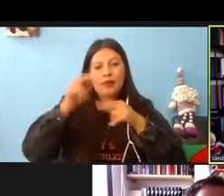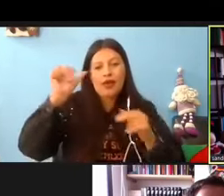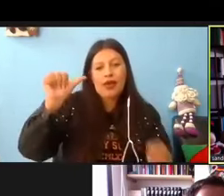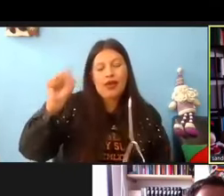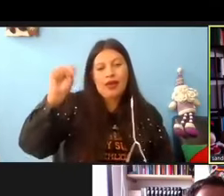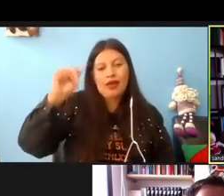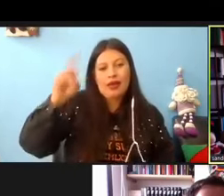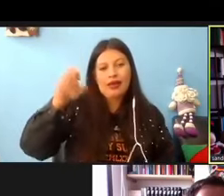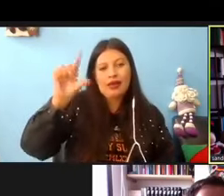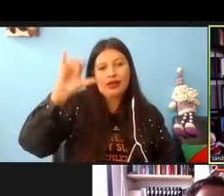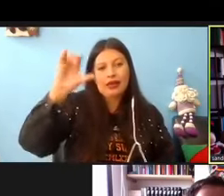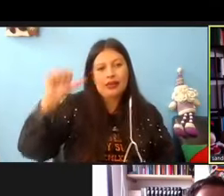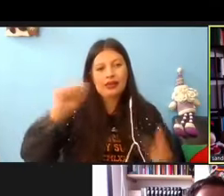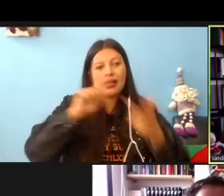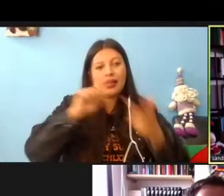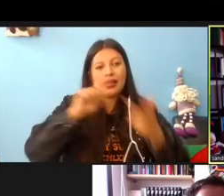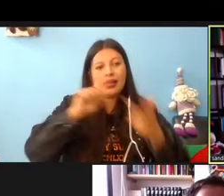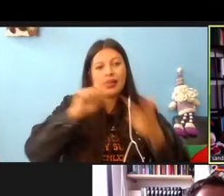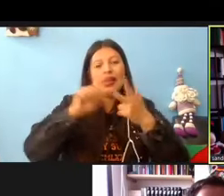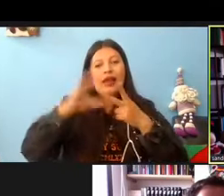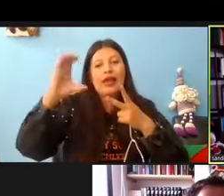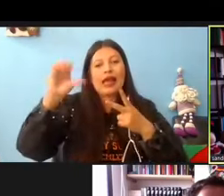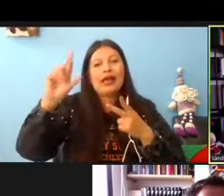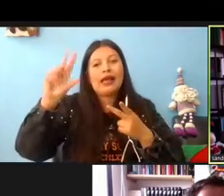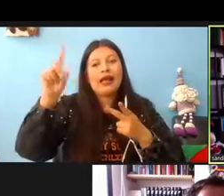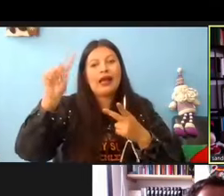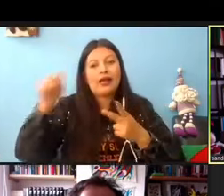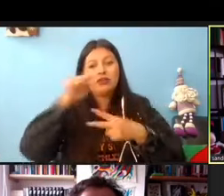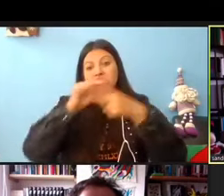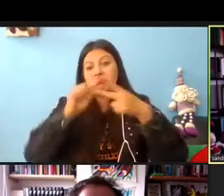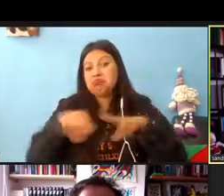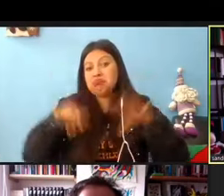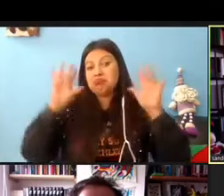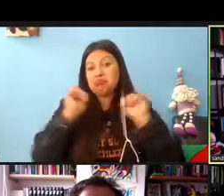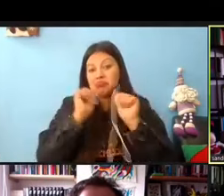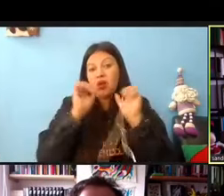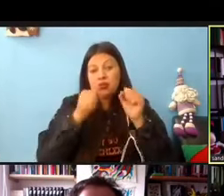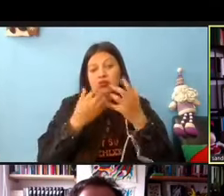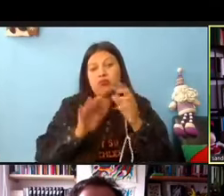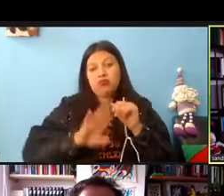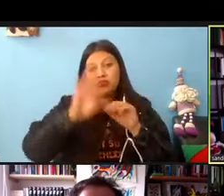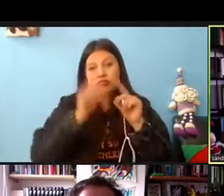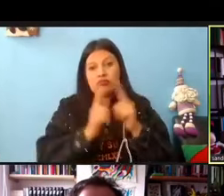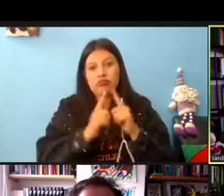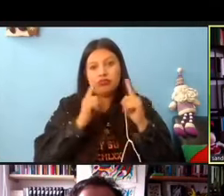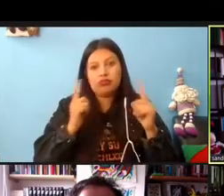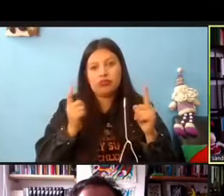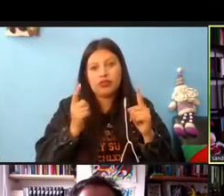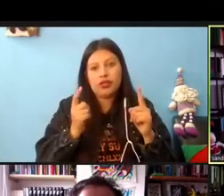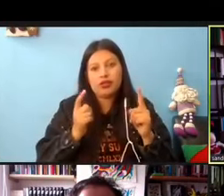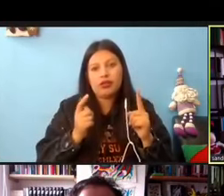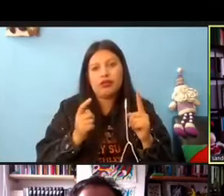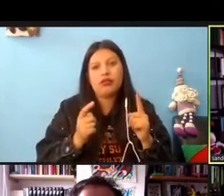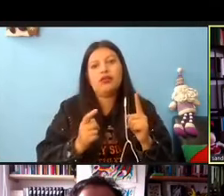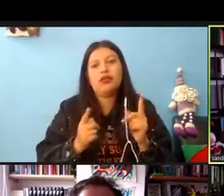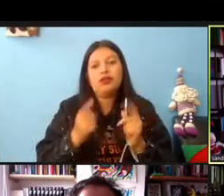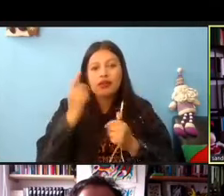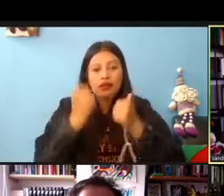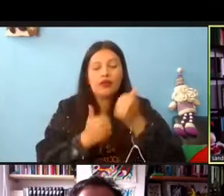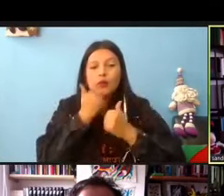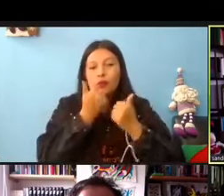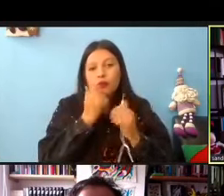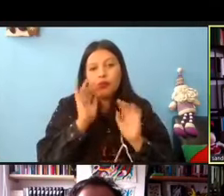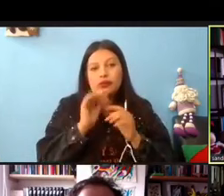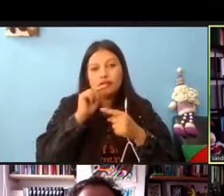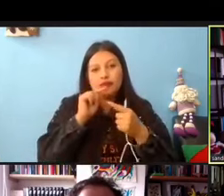el profesor Carlos Reina también, entonces cualquiera de los dos que pueda de pronto ampliar y luego con el eje 2 y así hasta el eje